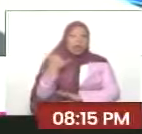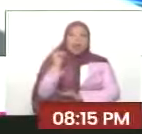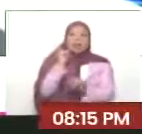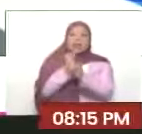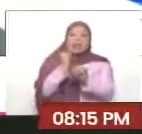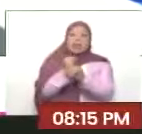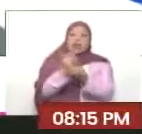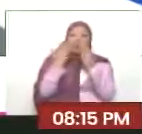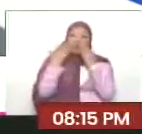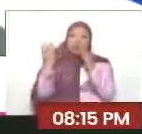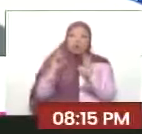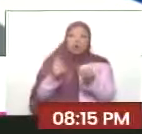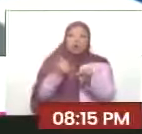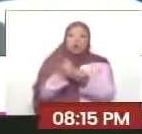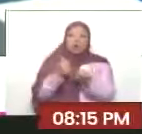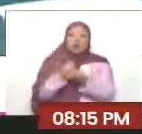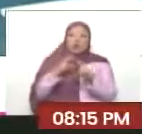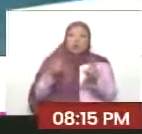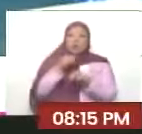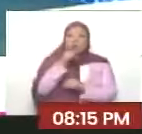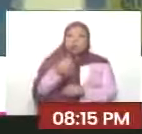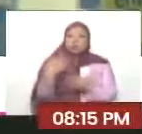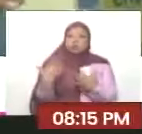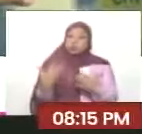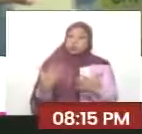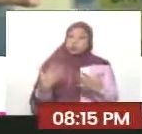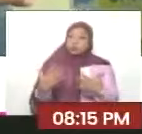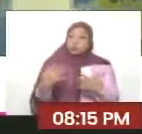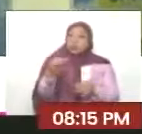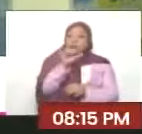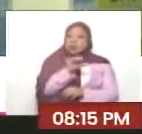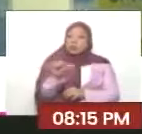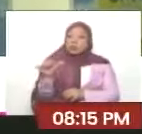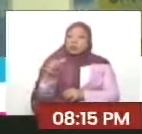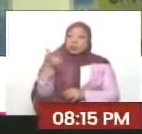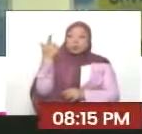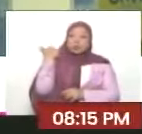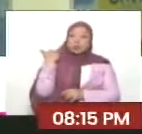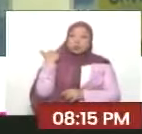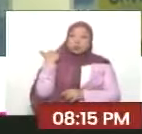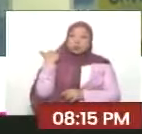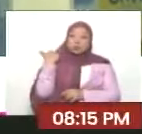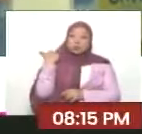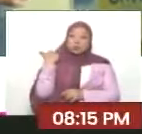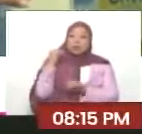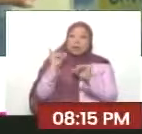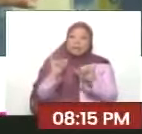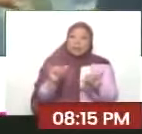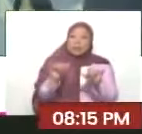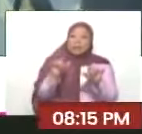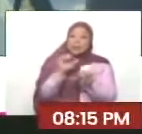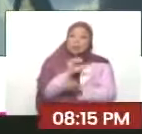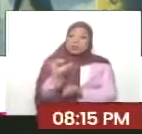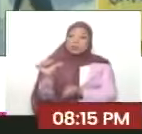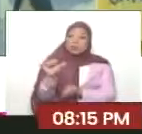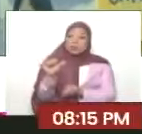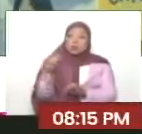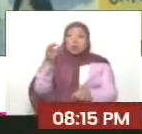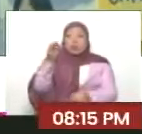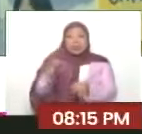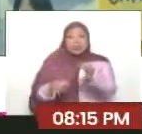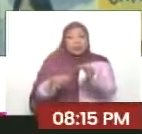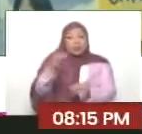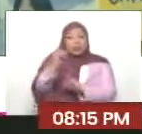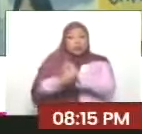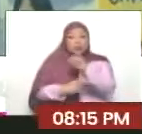es, presidente. Vamos a comenzar con un tema que fue muy noticioso durante toda la semana anterior. Y esta misma semana tiene que ver con la Corte Penal